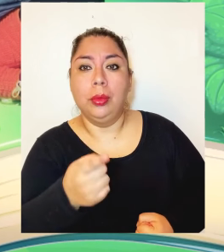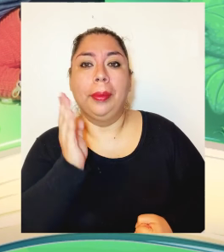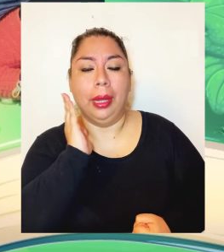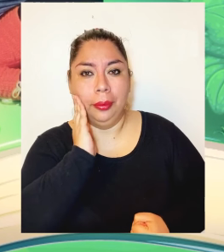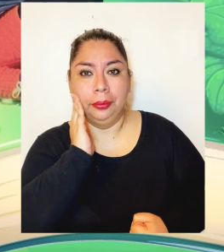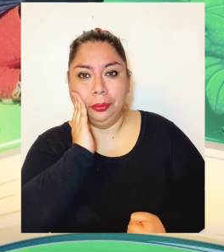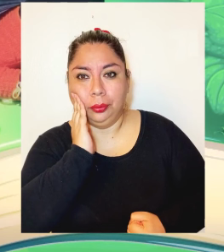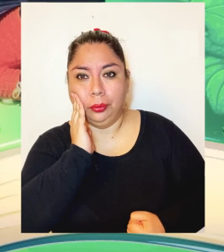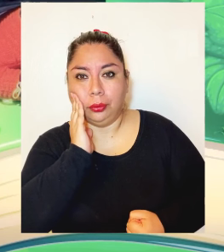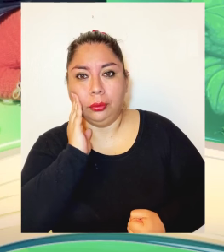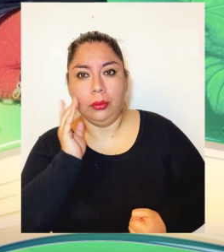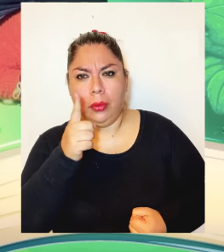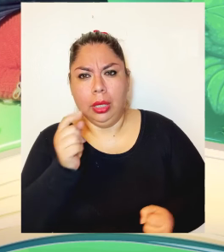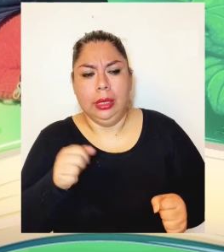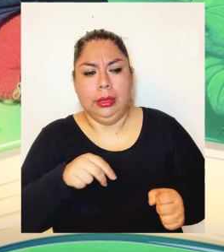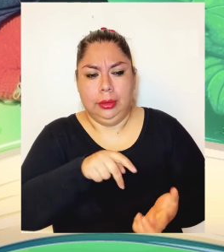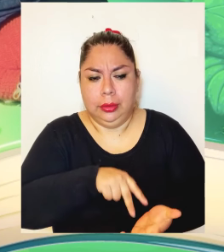y se movió